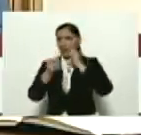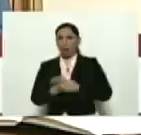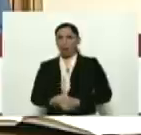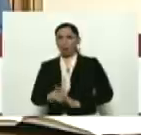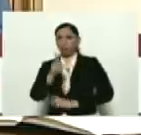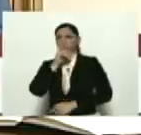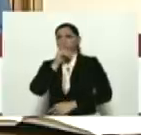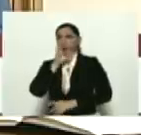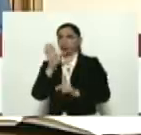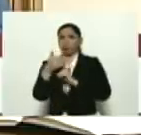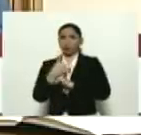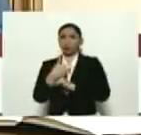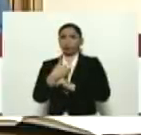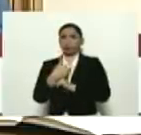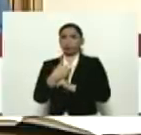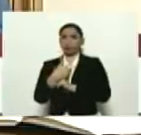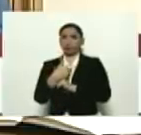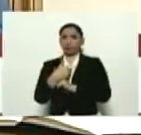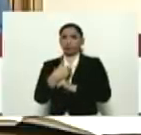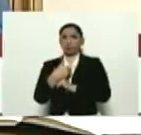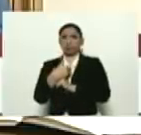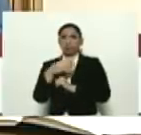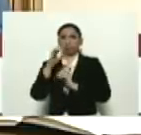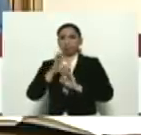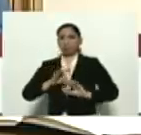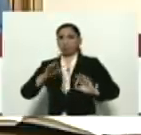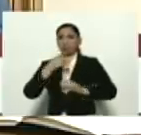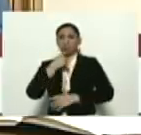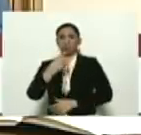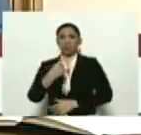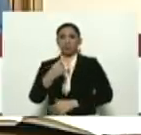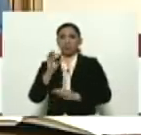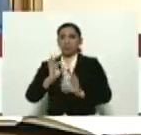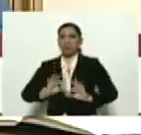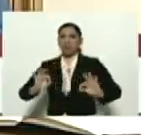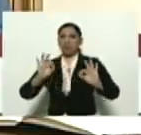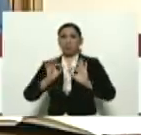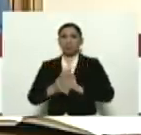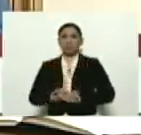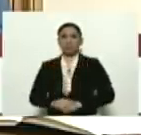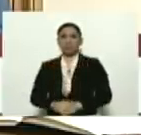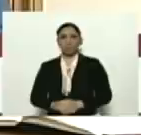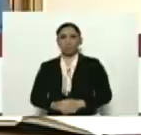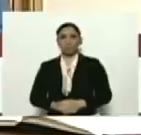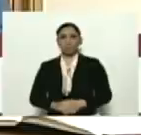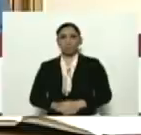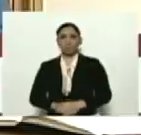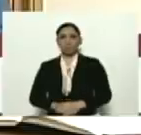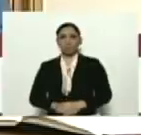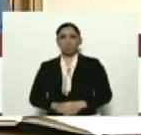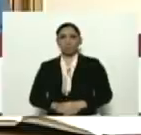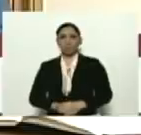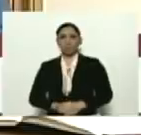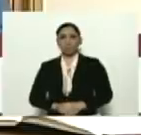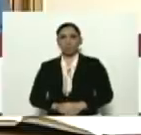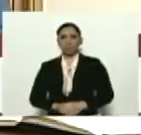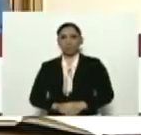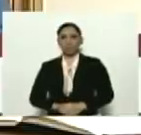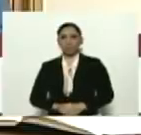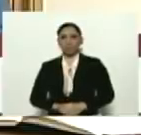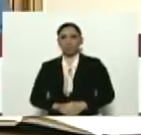silencio, no se han pronunciado y todo indica